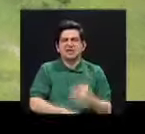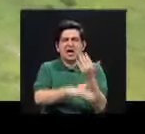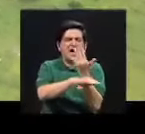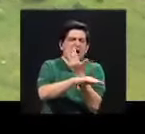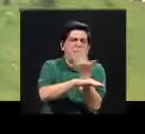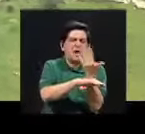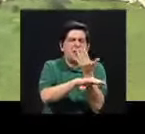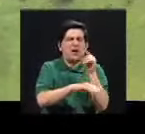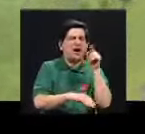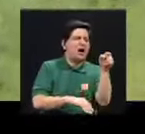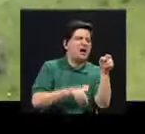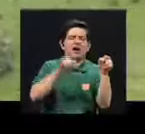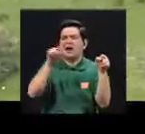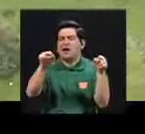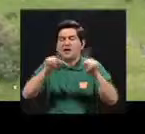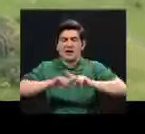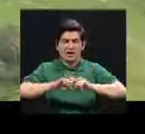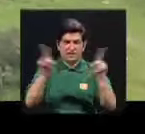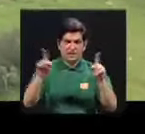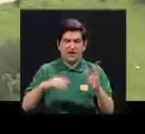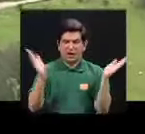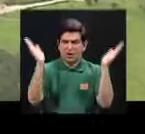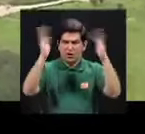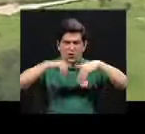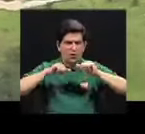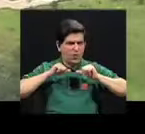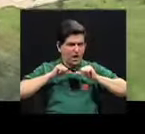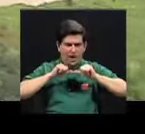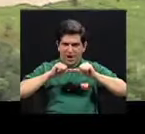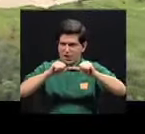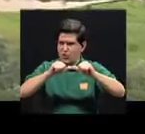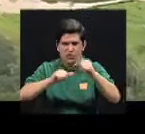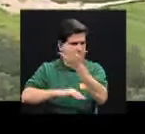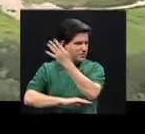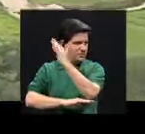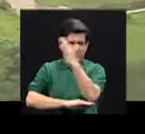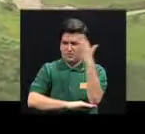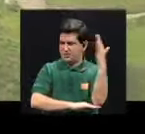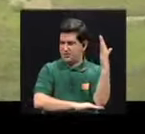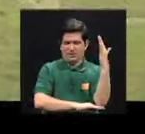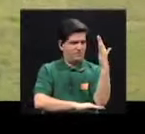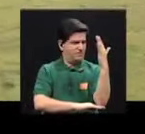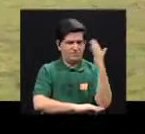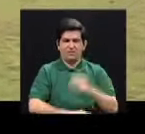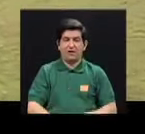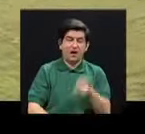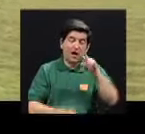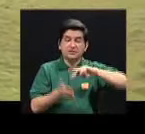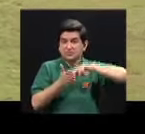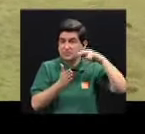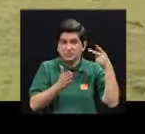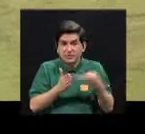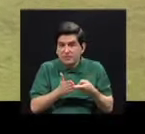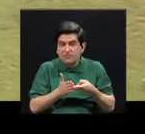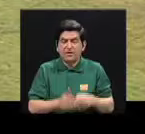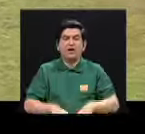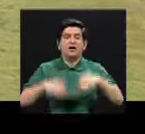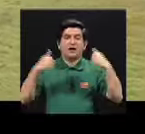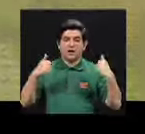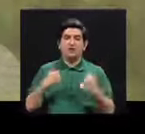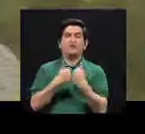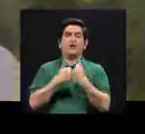por acá, un arbusto por allá, pero es decir, no hay una continuidad de los bosques y esto